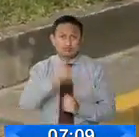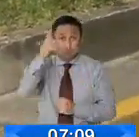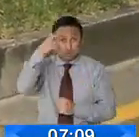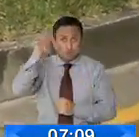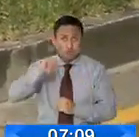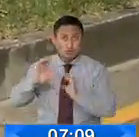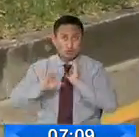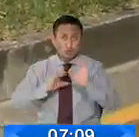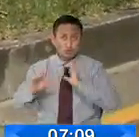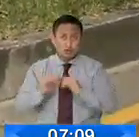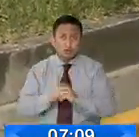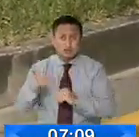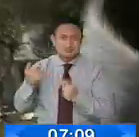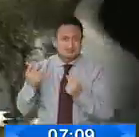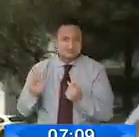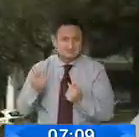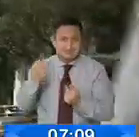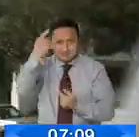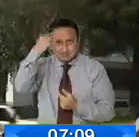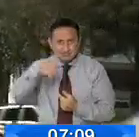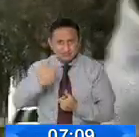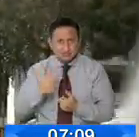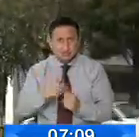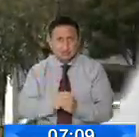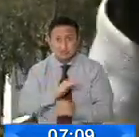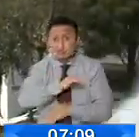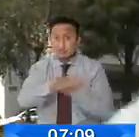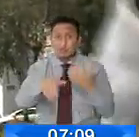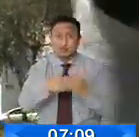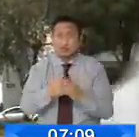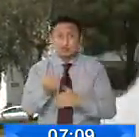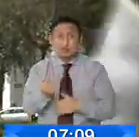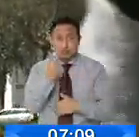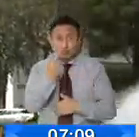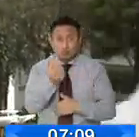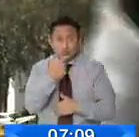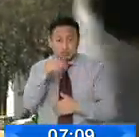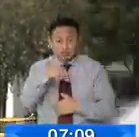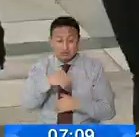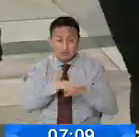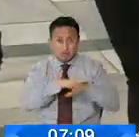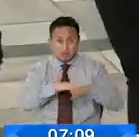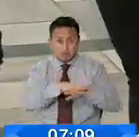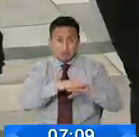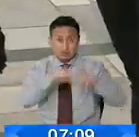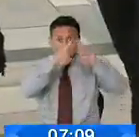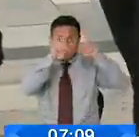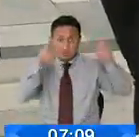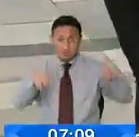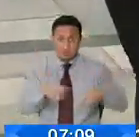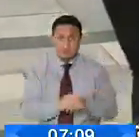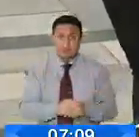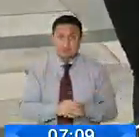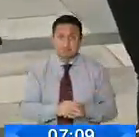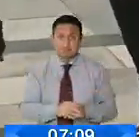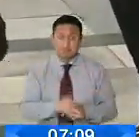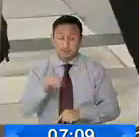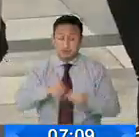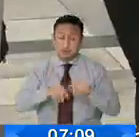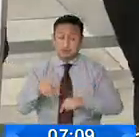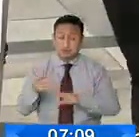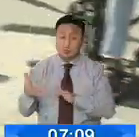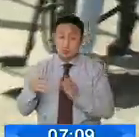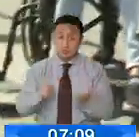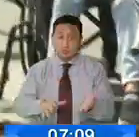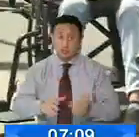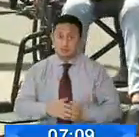este tome las medidas necesarias para contar con todos los medicamentos del cuadro básico antes que sea demasiado tarde para algunos de los